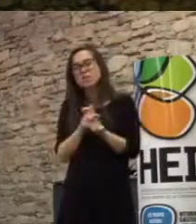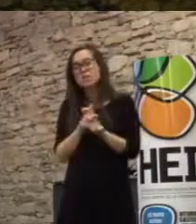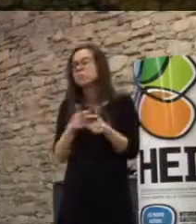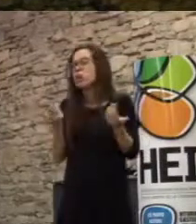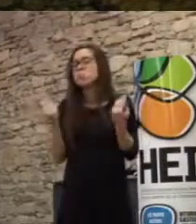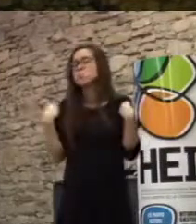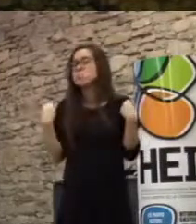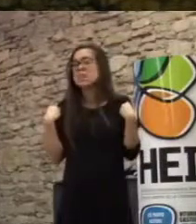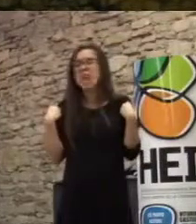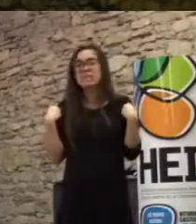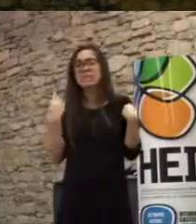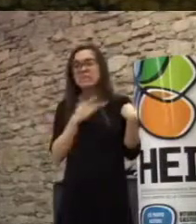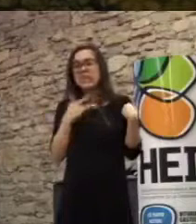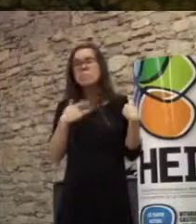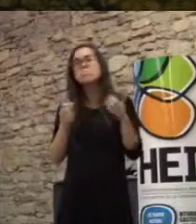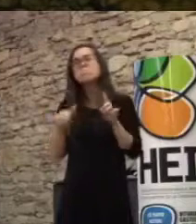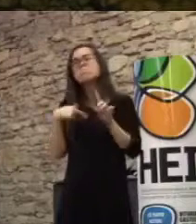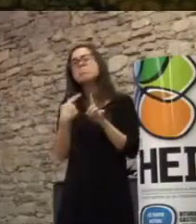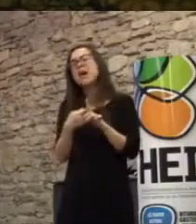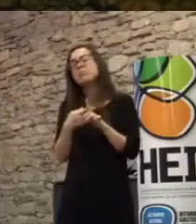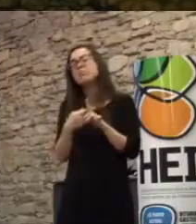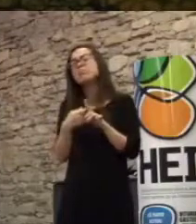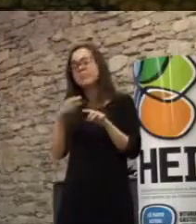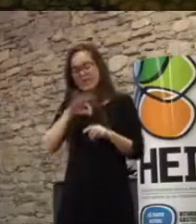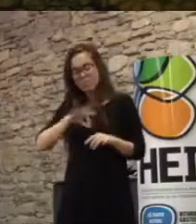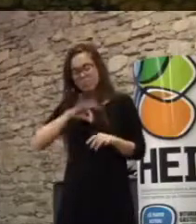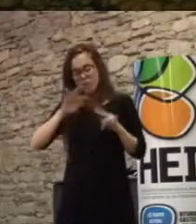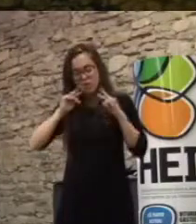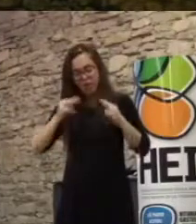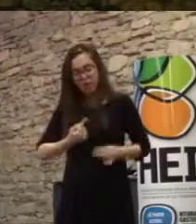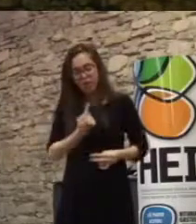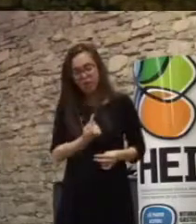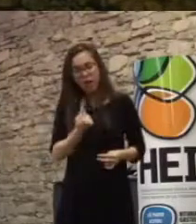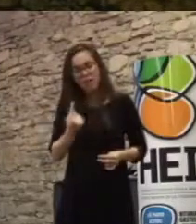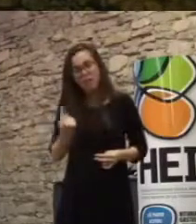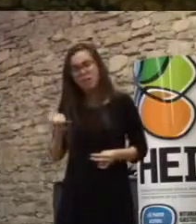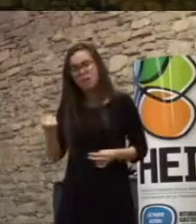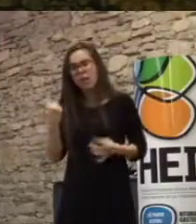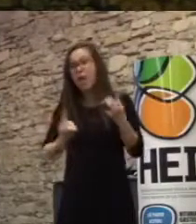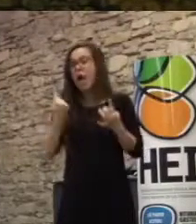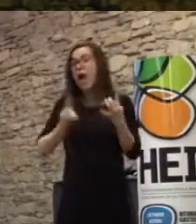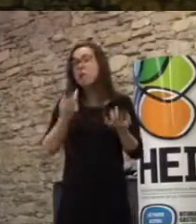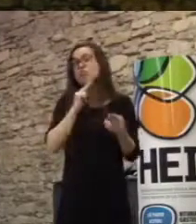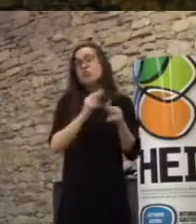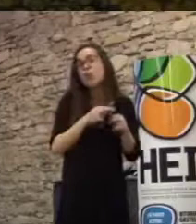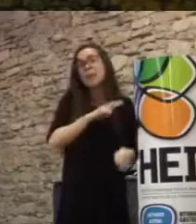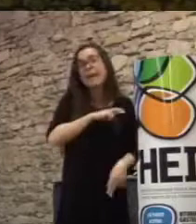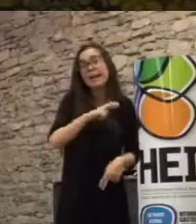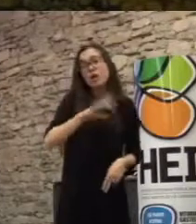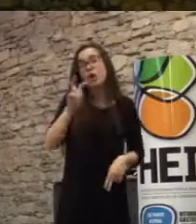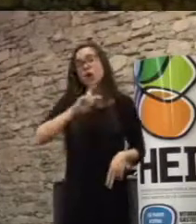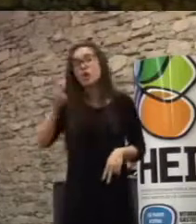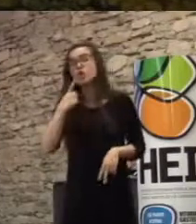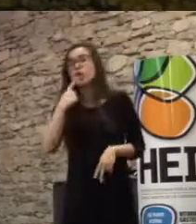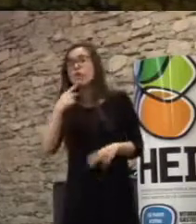en tener un porqué espiritual que cada uno con su historia algunos lo llaman religión otros le llaman energía otros le llaman en lo que